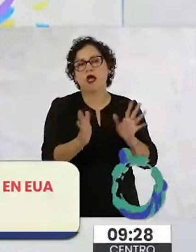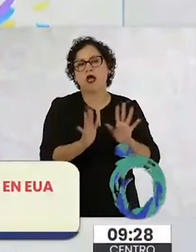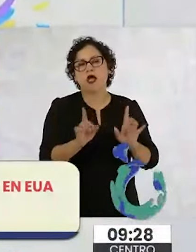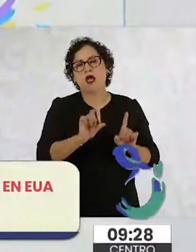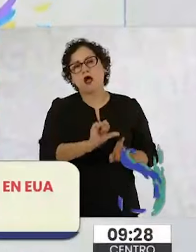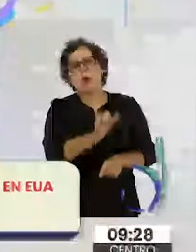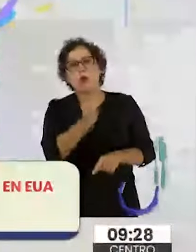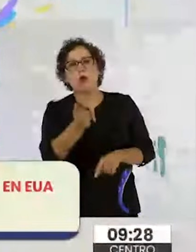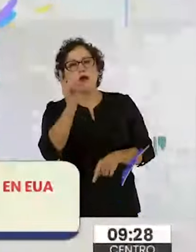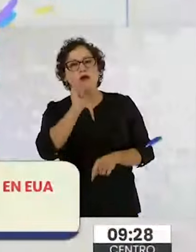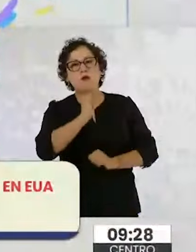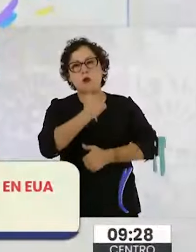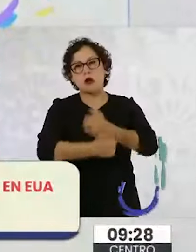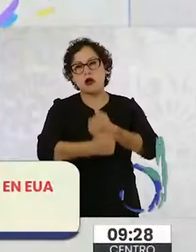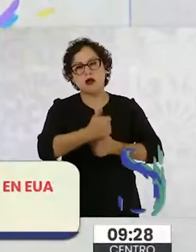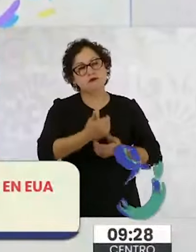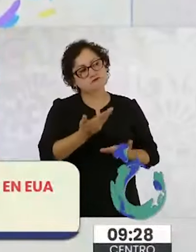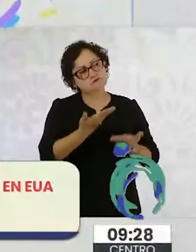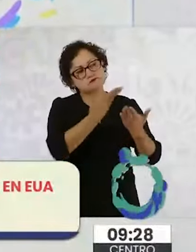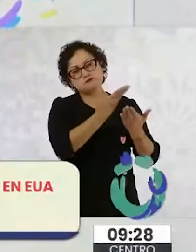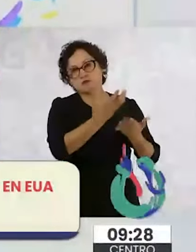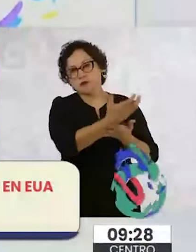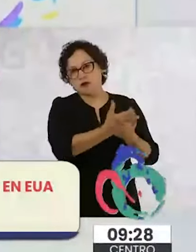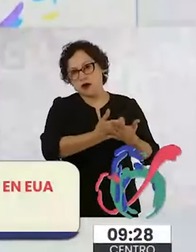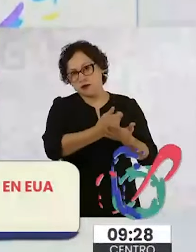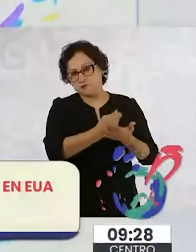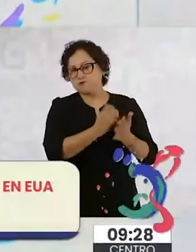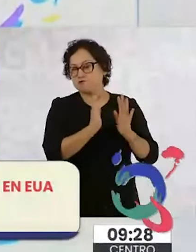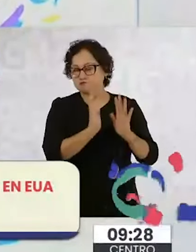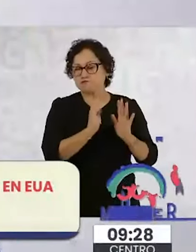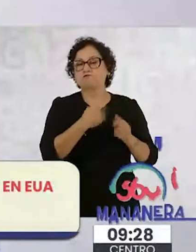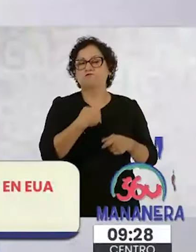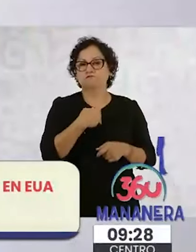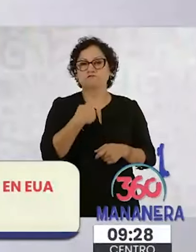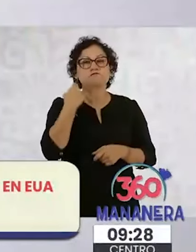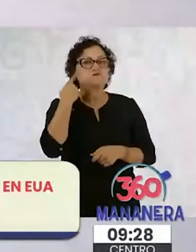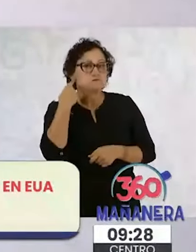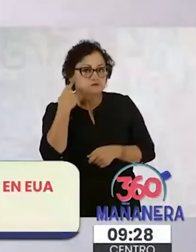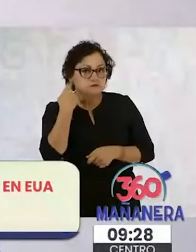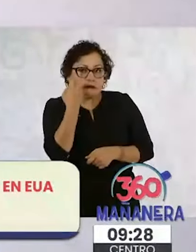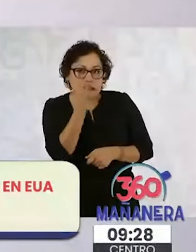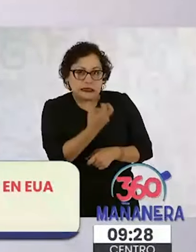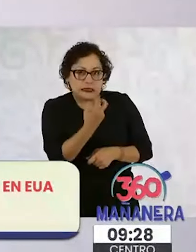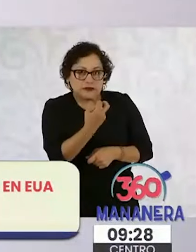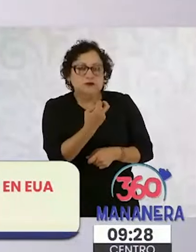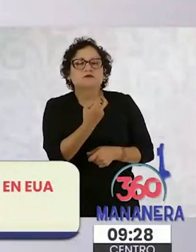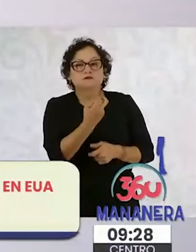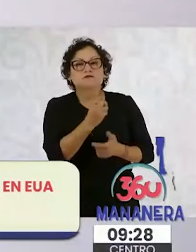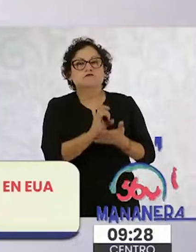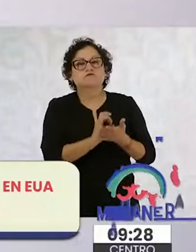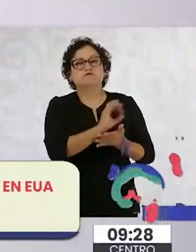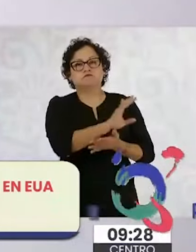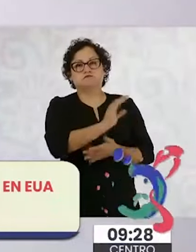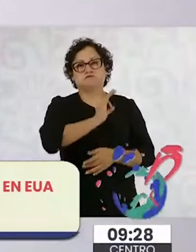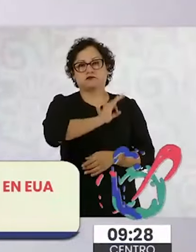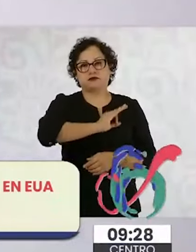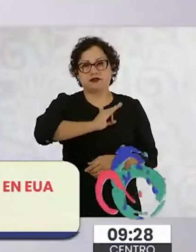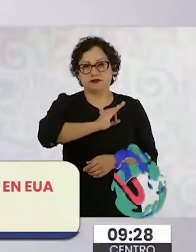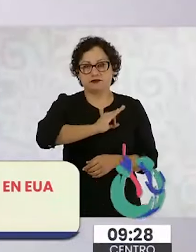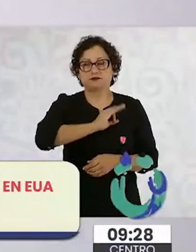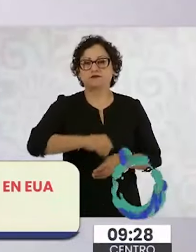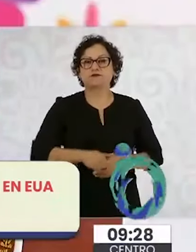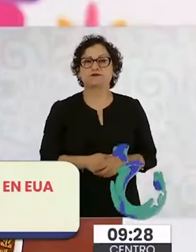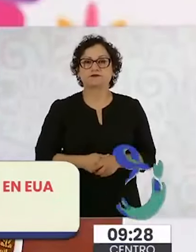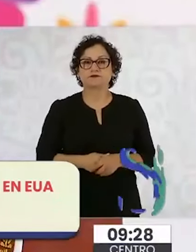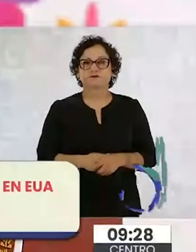colegio electoral sino que ya había sido reconocido Entonces en ese momento le felicitamos eh